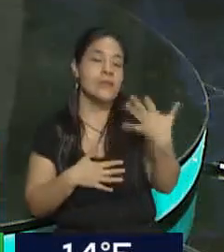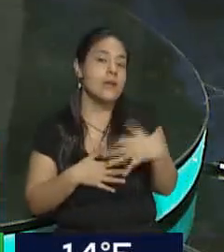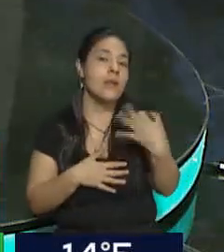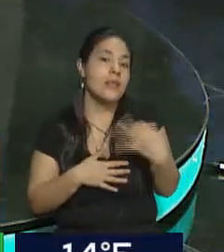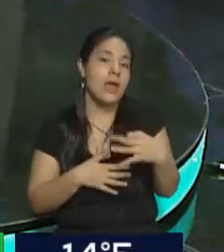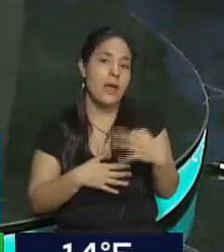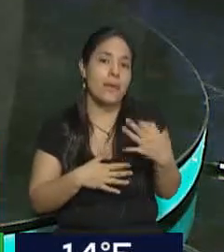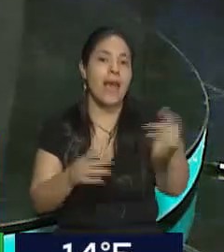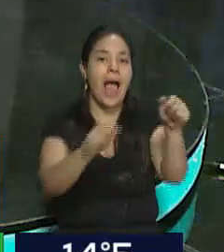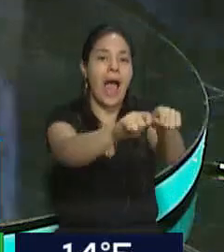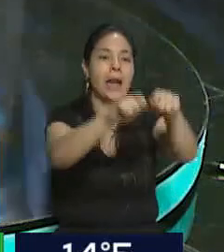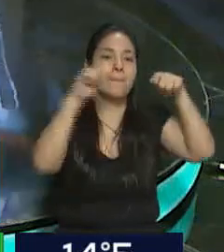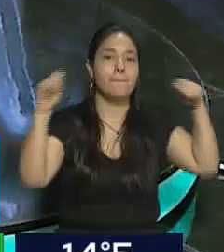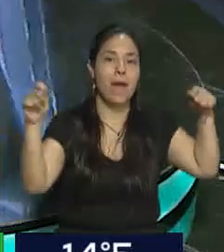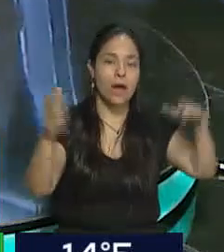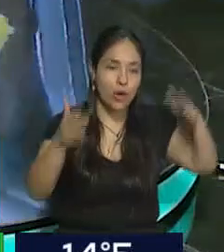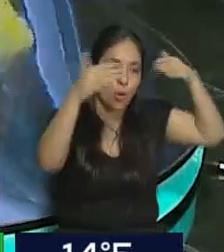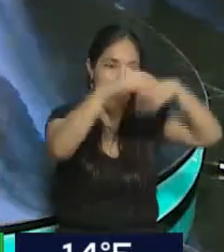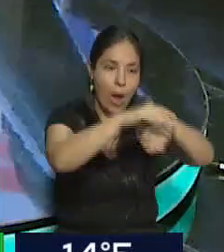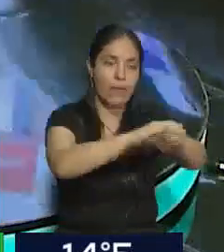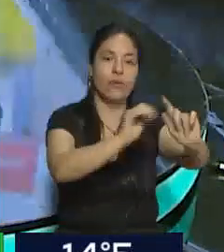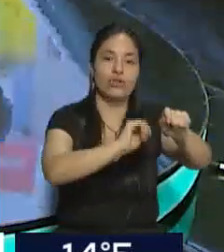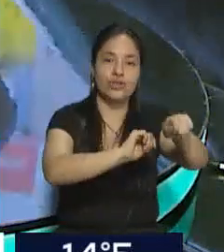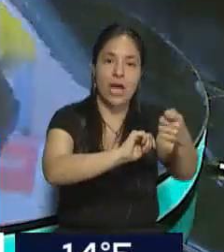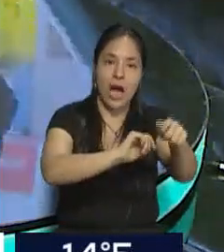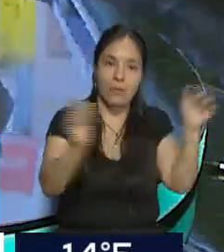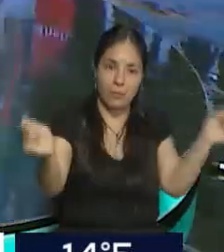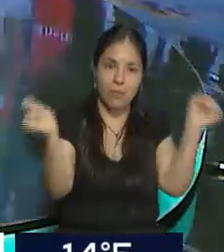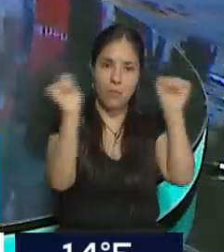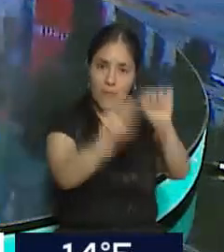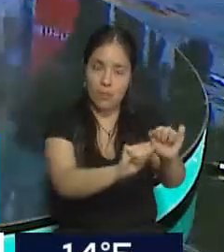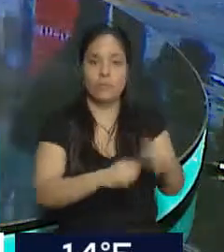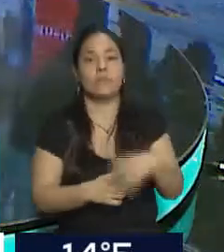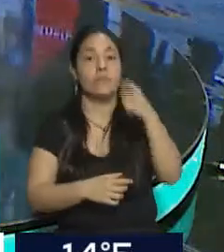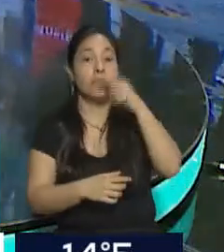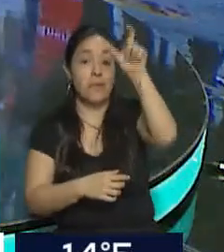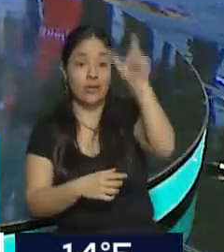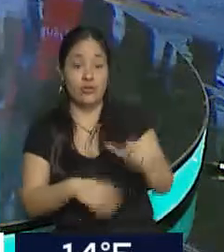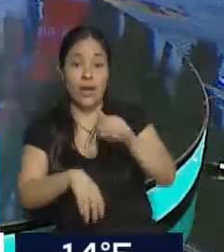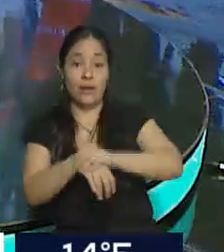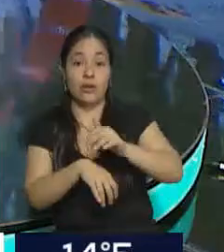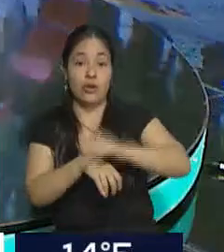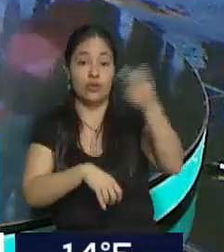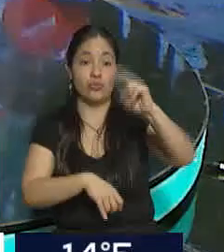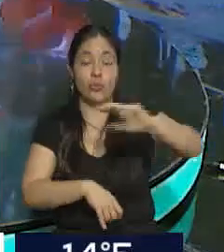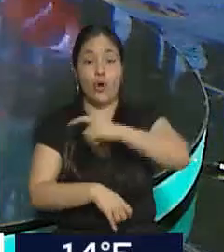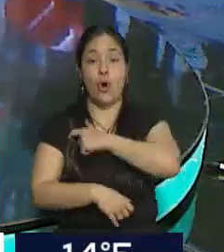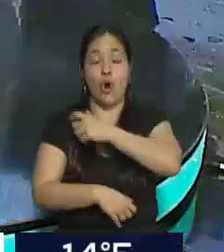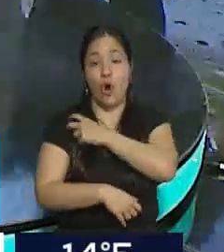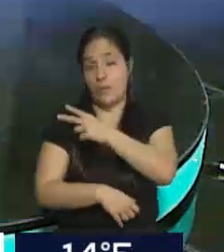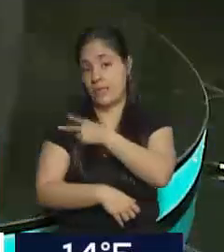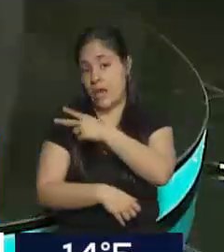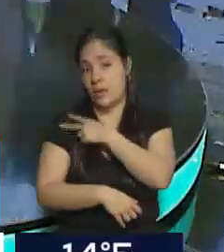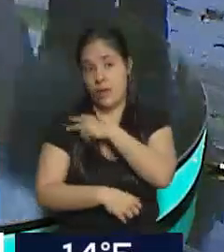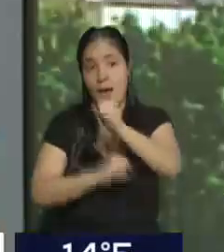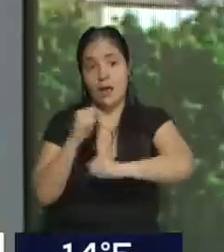en un armario bajo llave y si la persona encargada de custodiar esta arma el subcomisario que no se da a conocer el nombre porque todavía